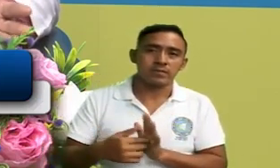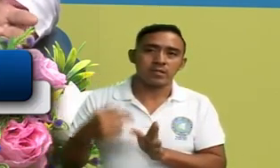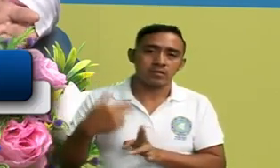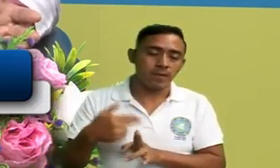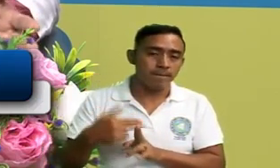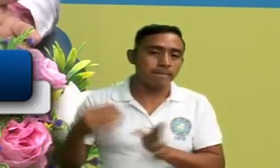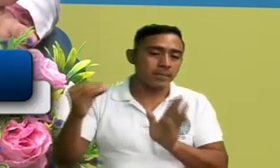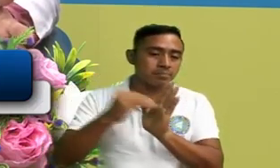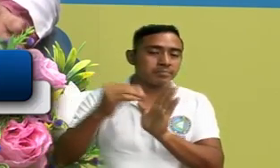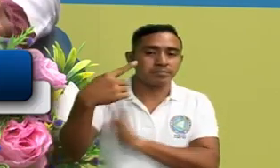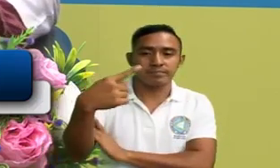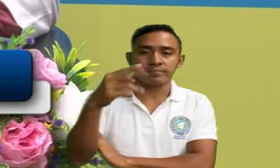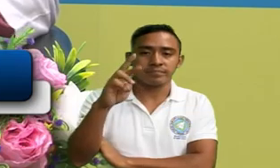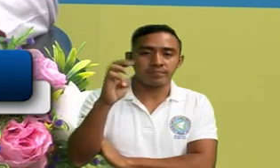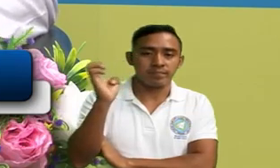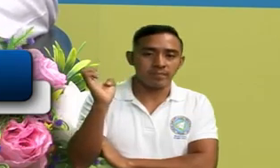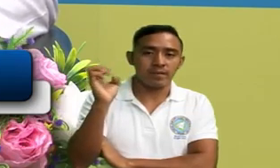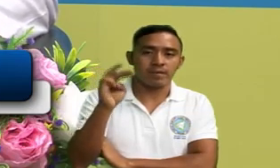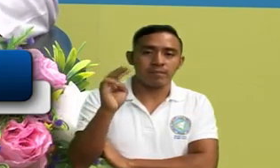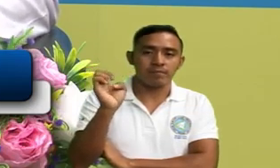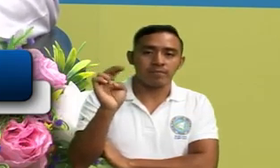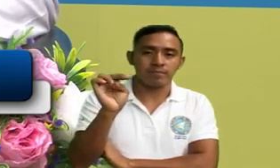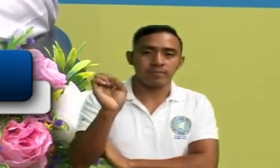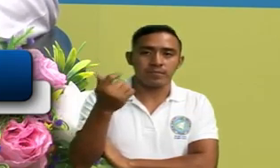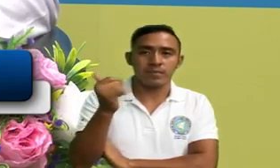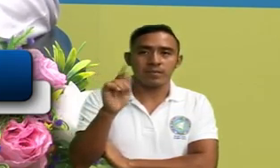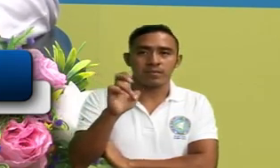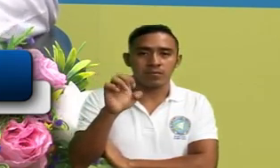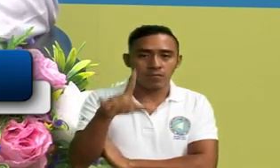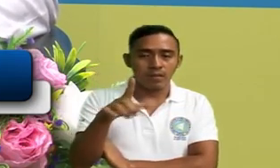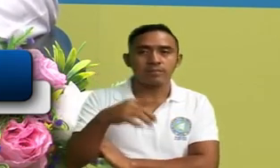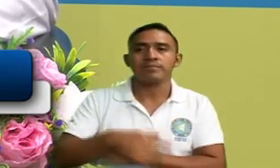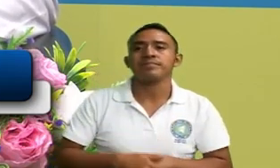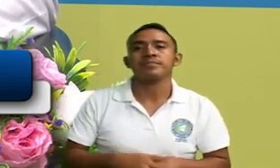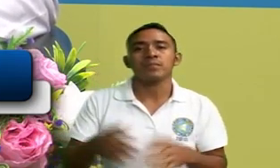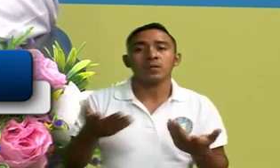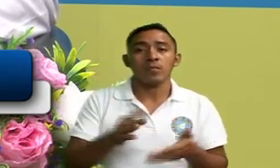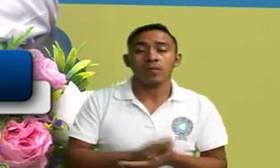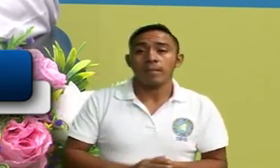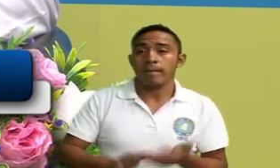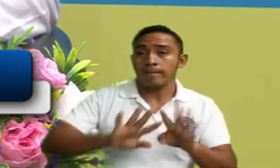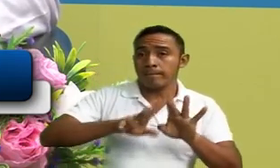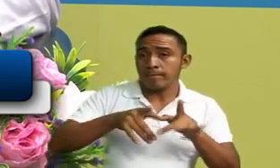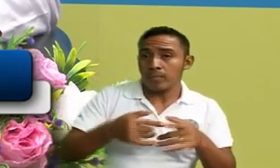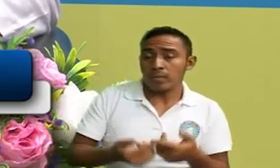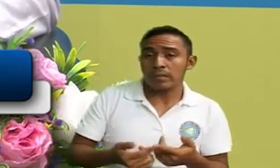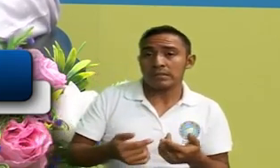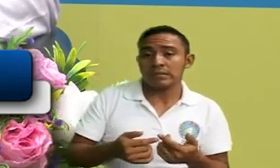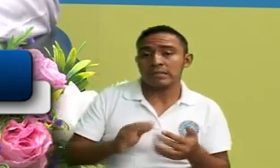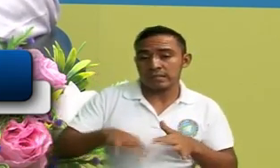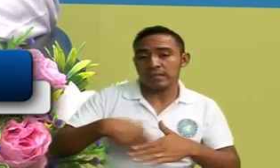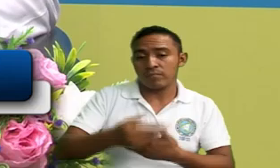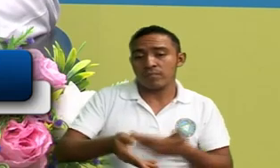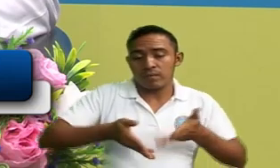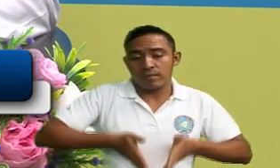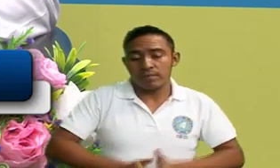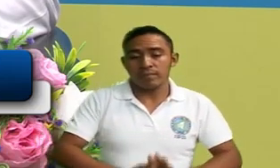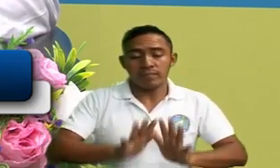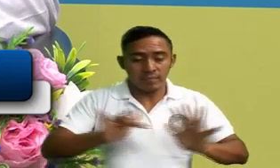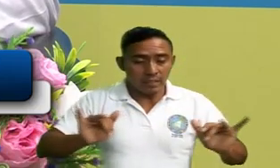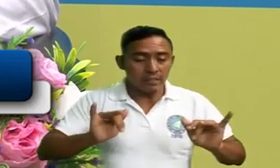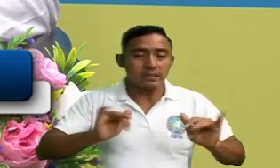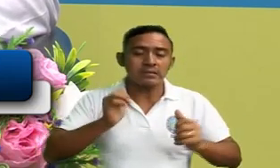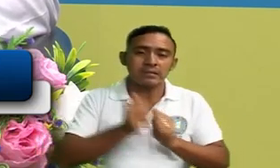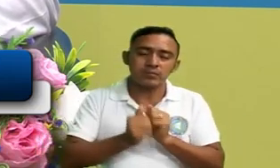de un síndrome premenstrual. Con respecto a la relación que tiene aquellas pacientes que han presentado depresión posparto, como